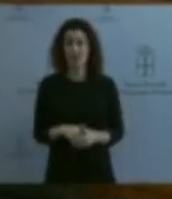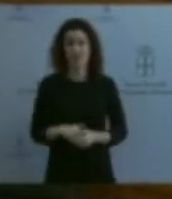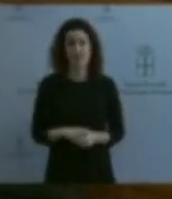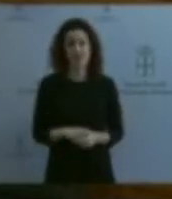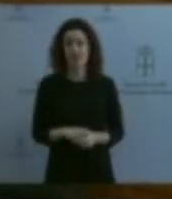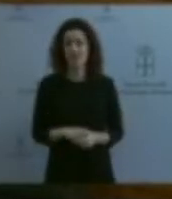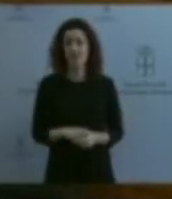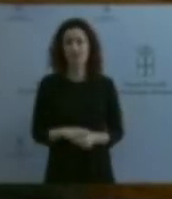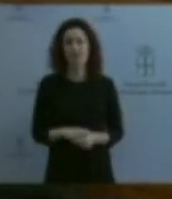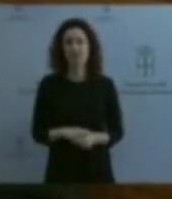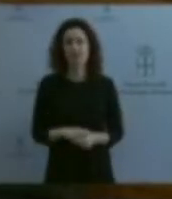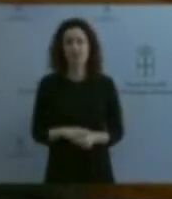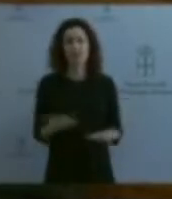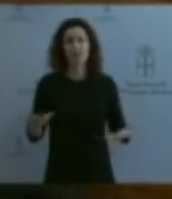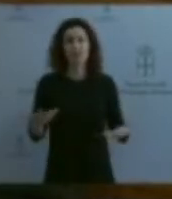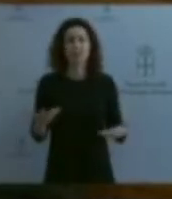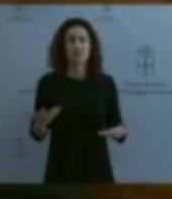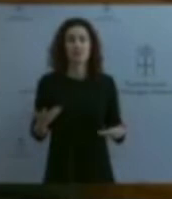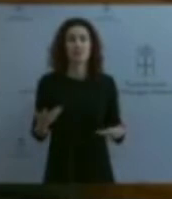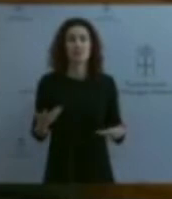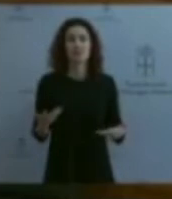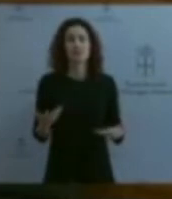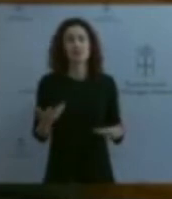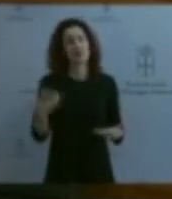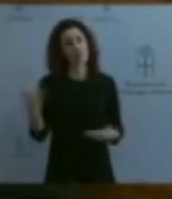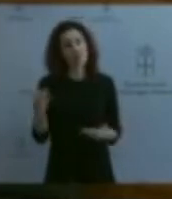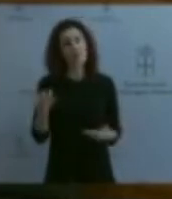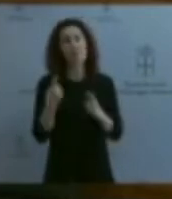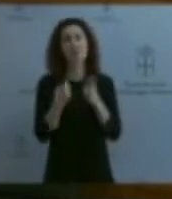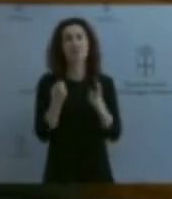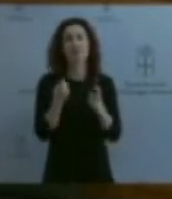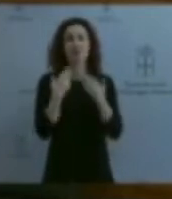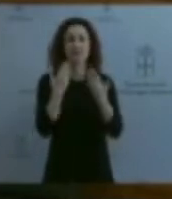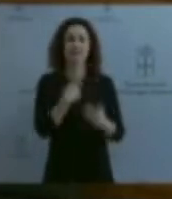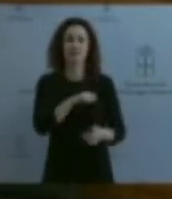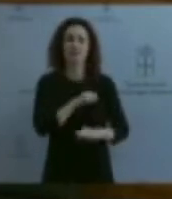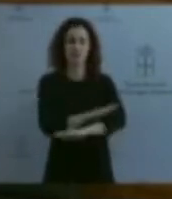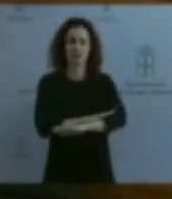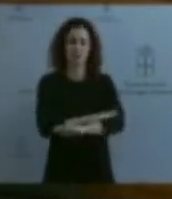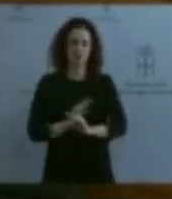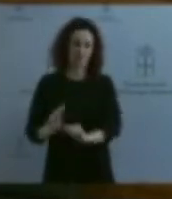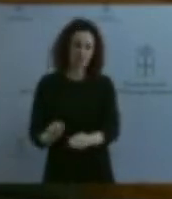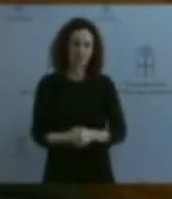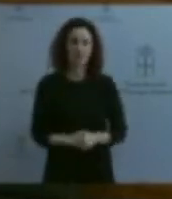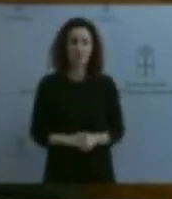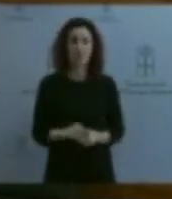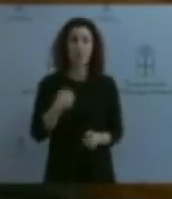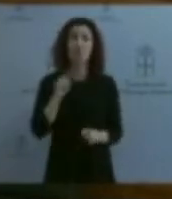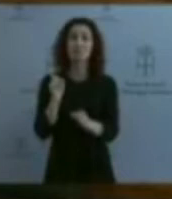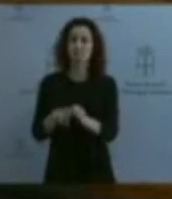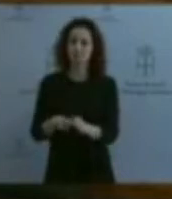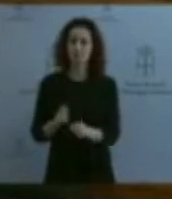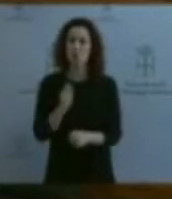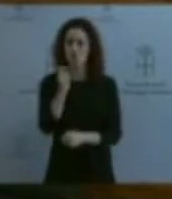llegar a partir del Gobierno de España. No obstante, le digo, puesto que formamos parte de ese Gobierno de coalición, creo que es el espacio de